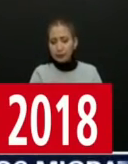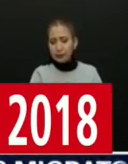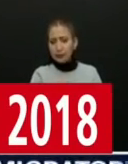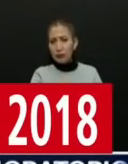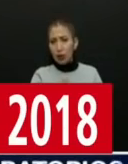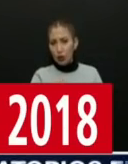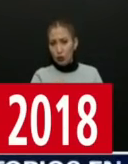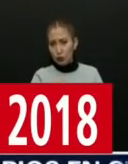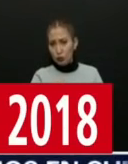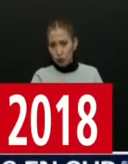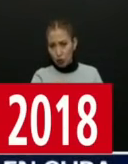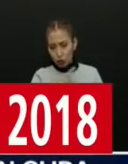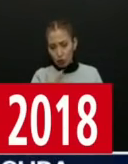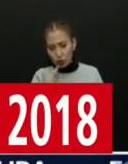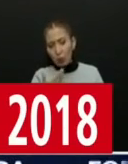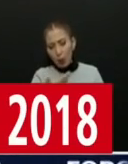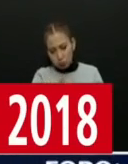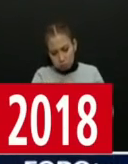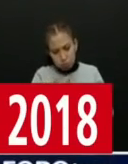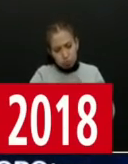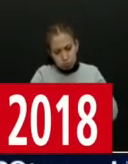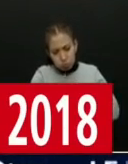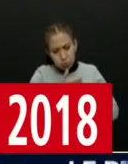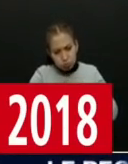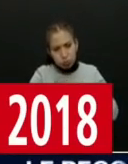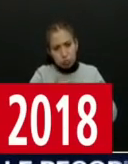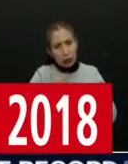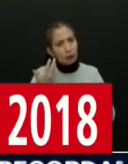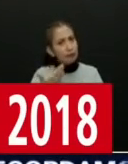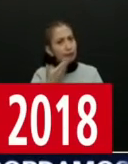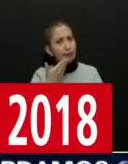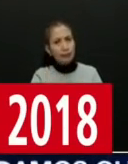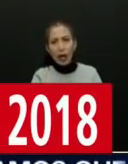logramos esclarecer